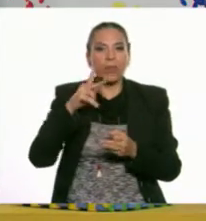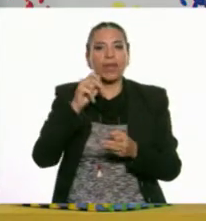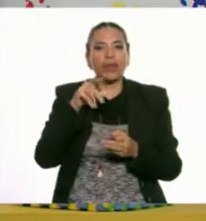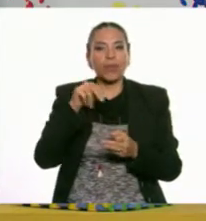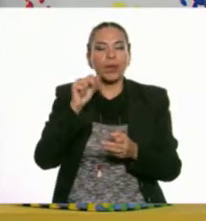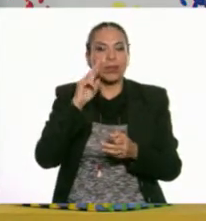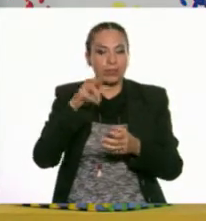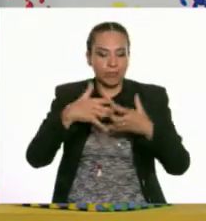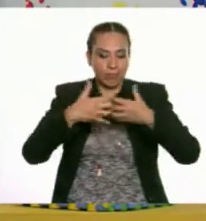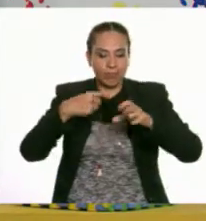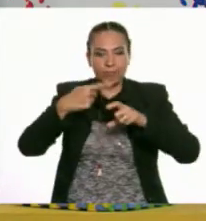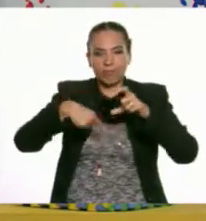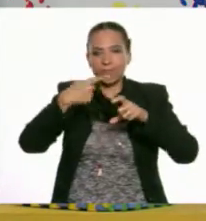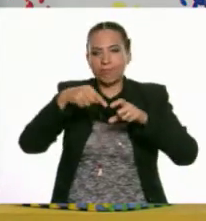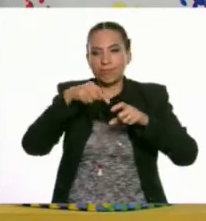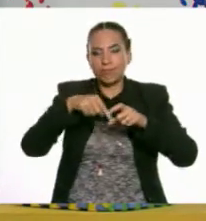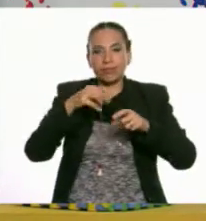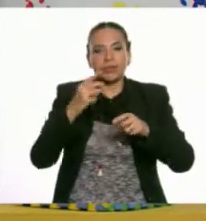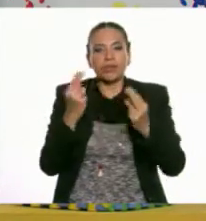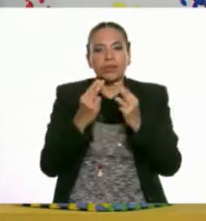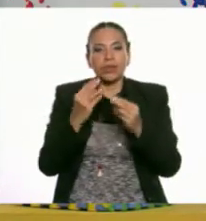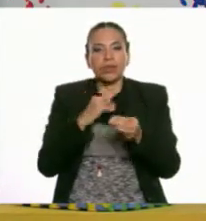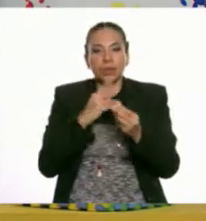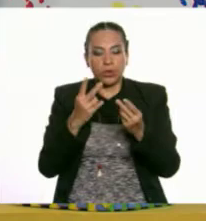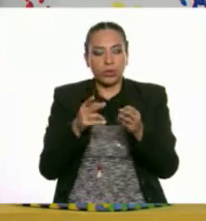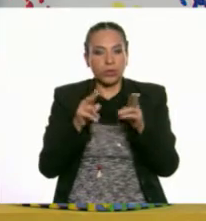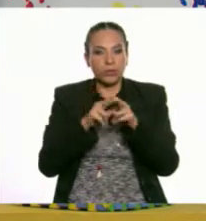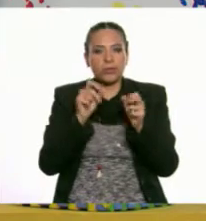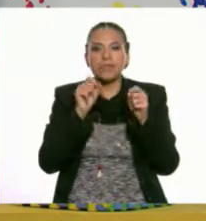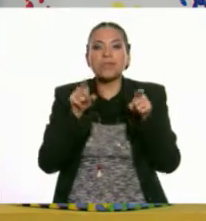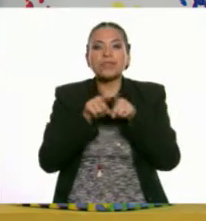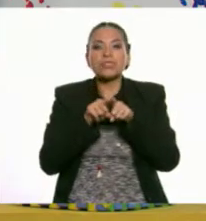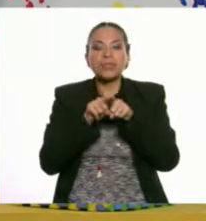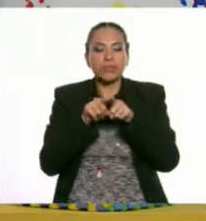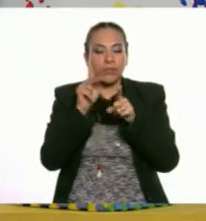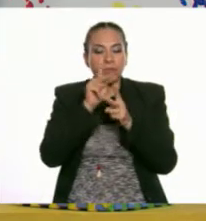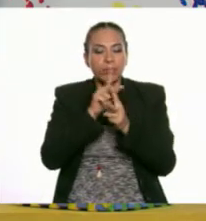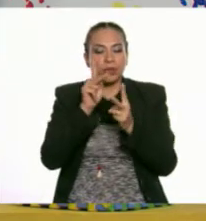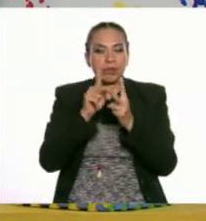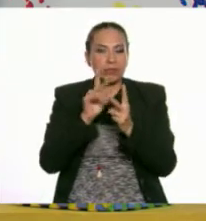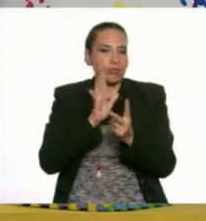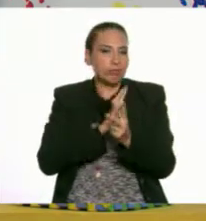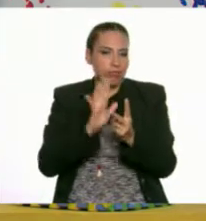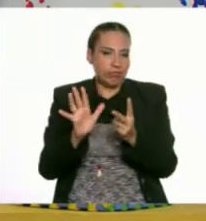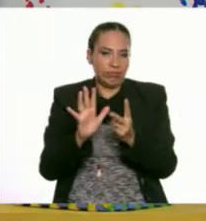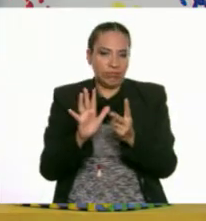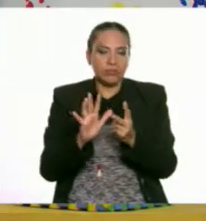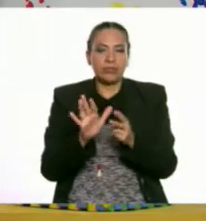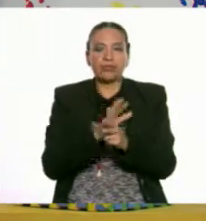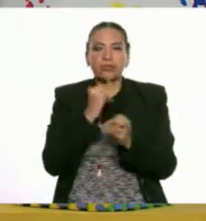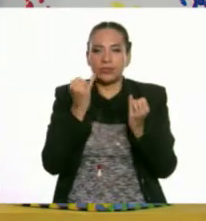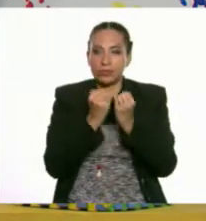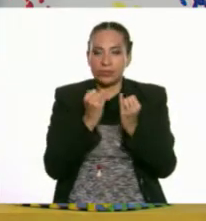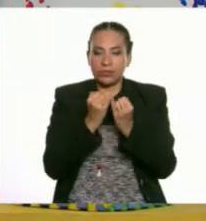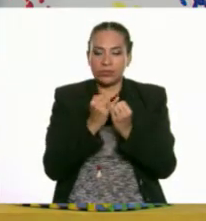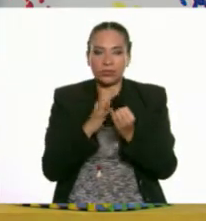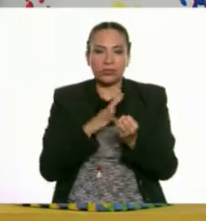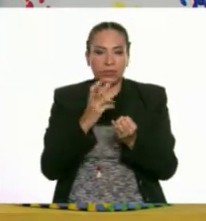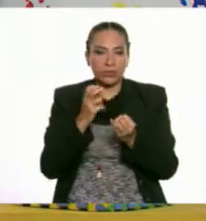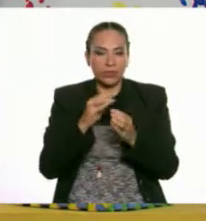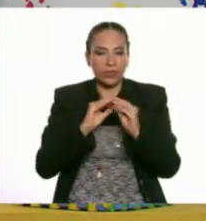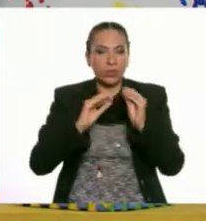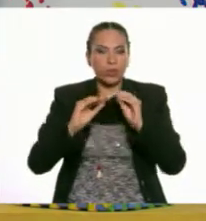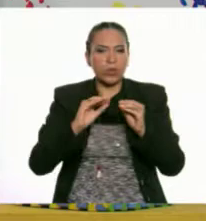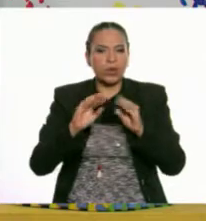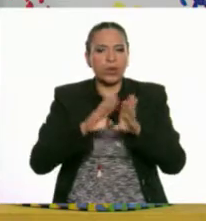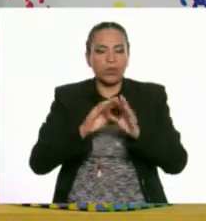hizo el motor de electroimanes. Necesitaba poner los dos imanes con el mismo polo para que se rechazaran. Entonces también existe ese